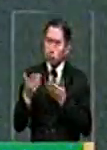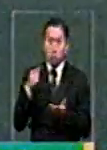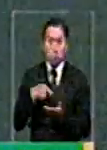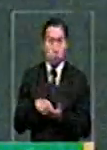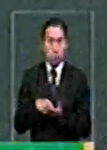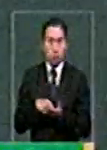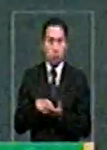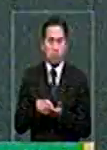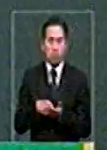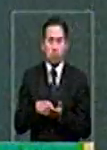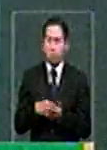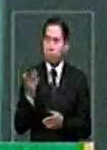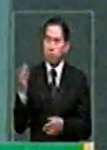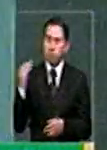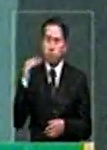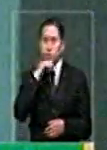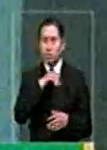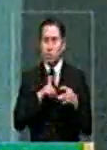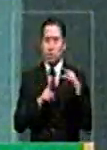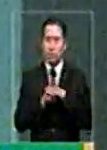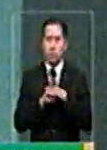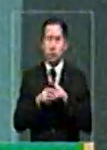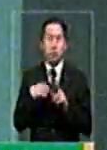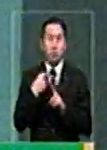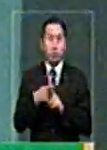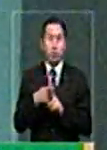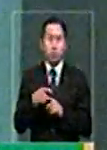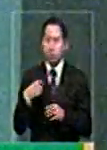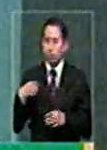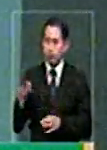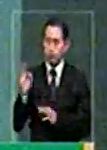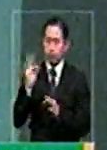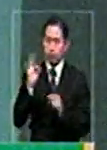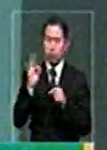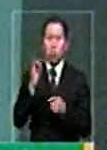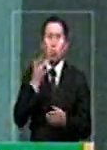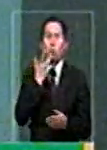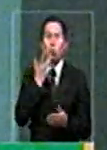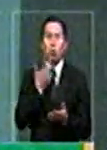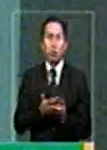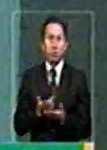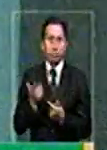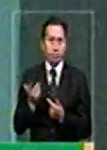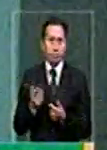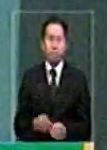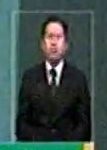Una mentira más demostrada con prueba.